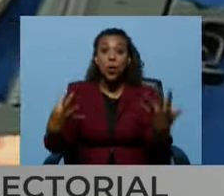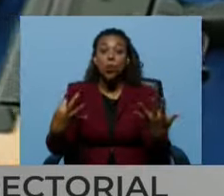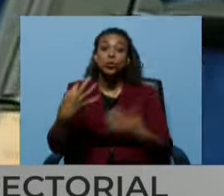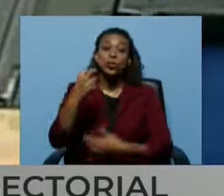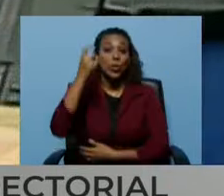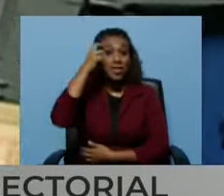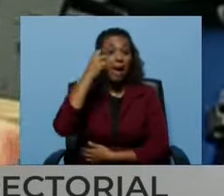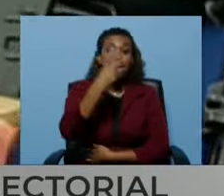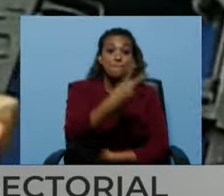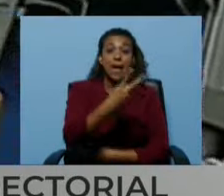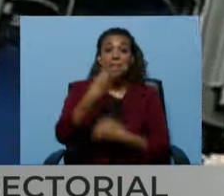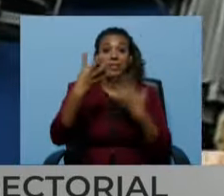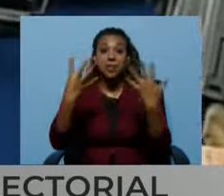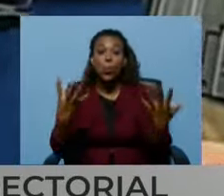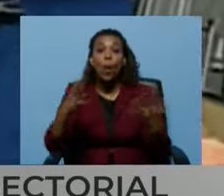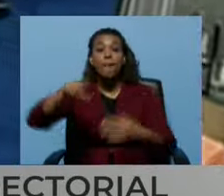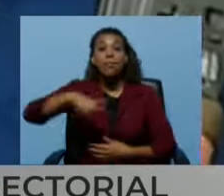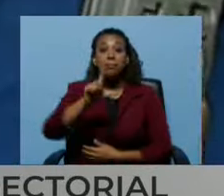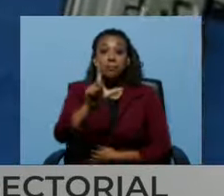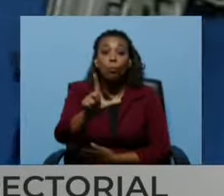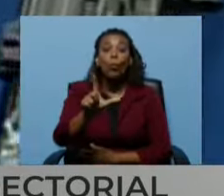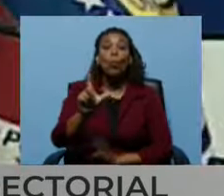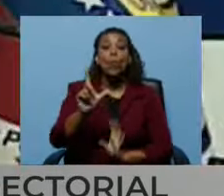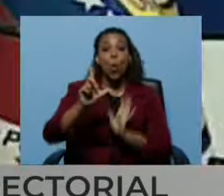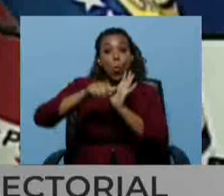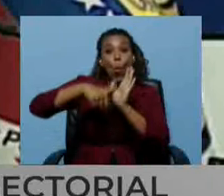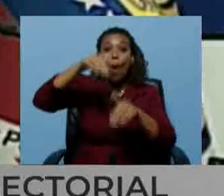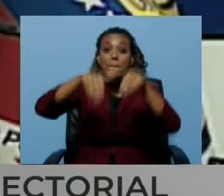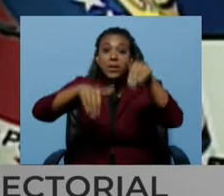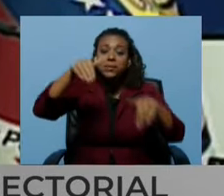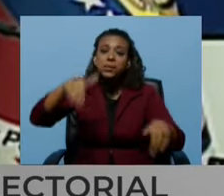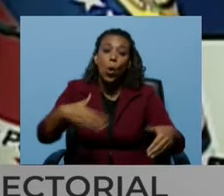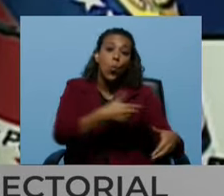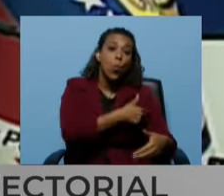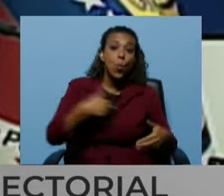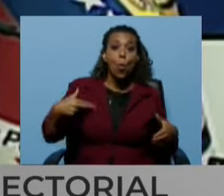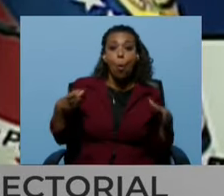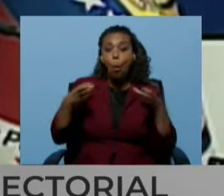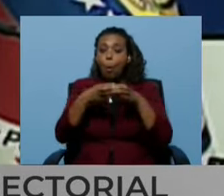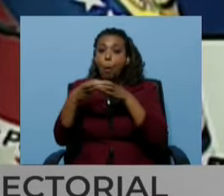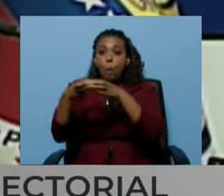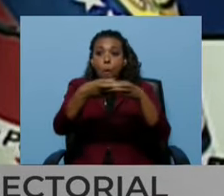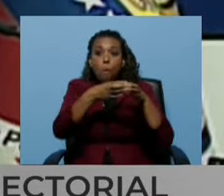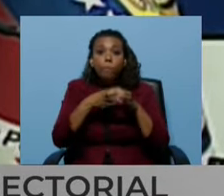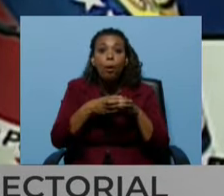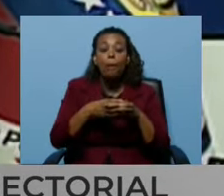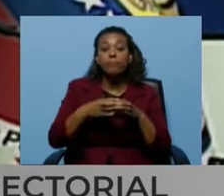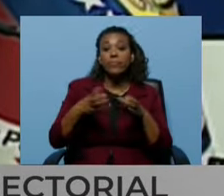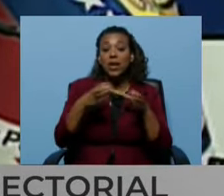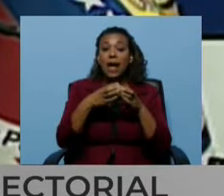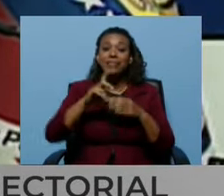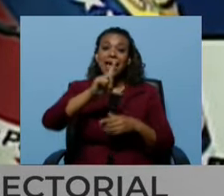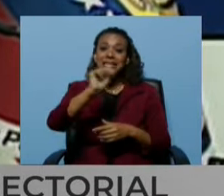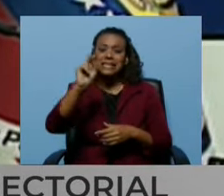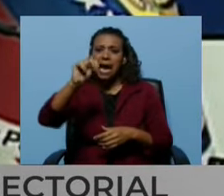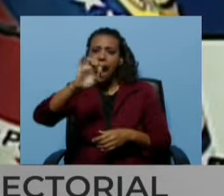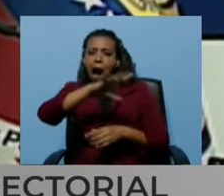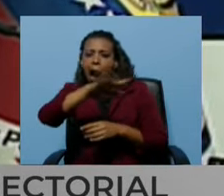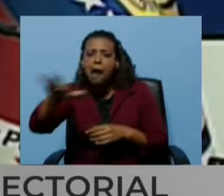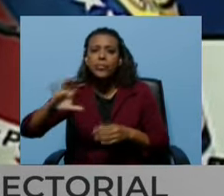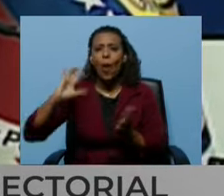29, los días de julio, cuando los llamados grupos delincuenciales del Tren de los Llanos y el Tren